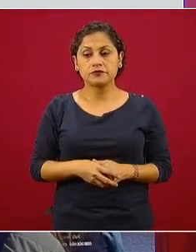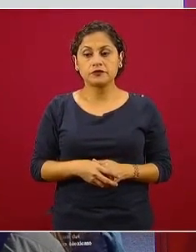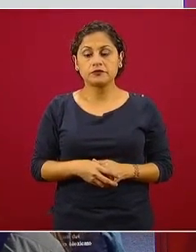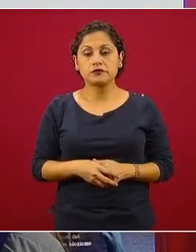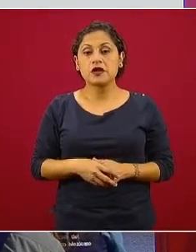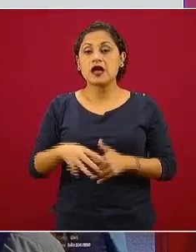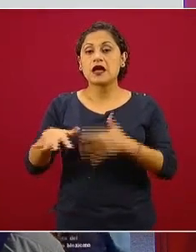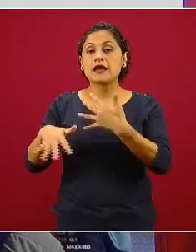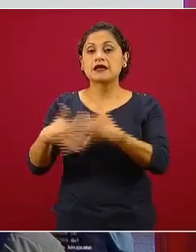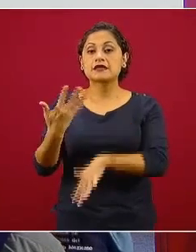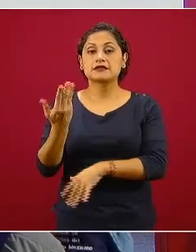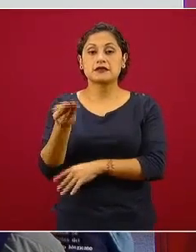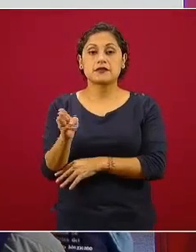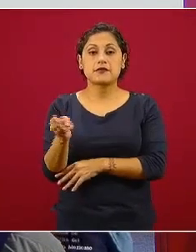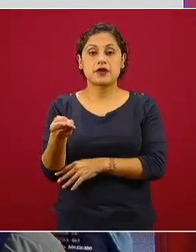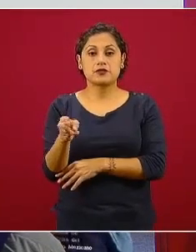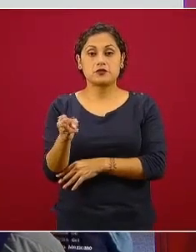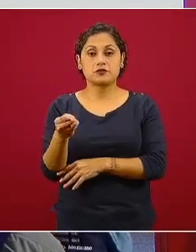15 de mayo.